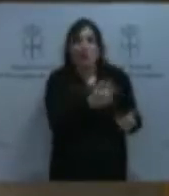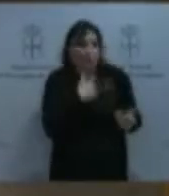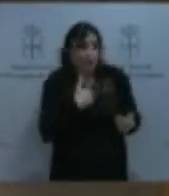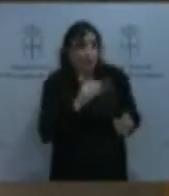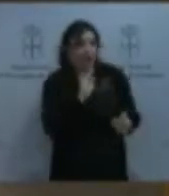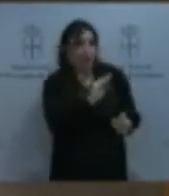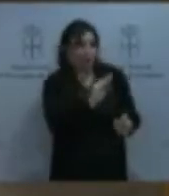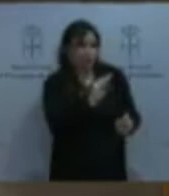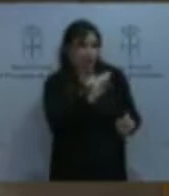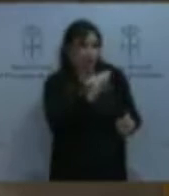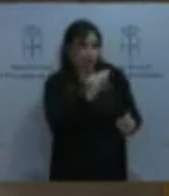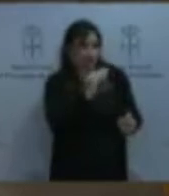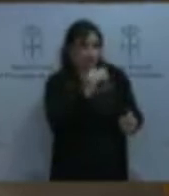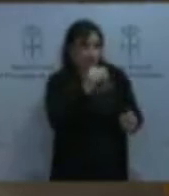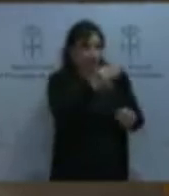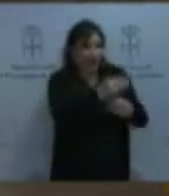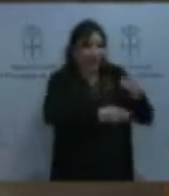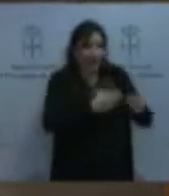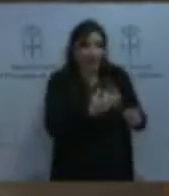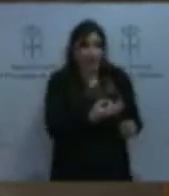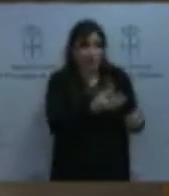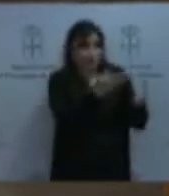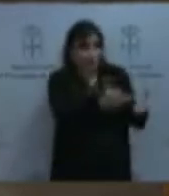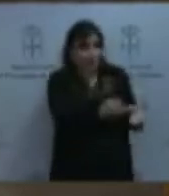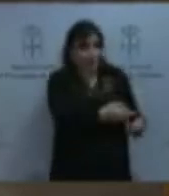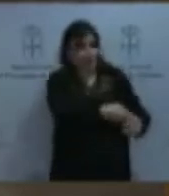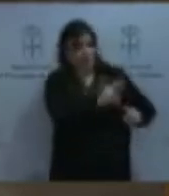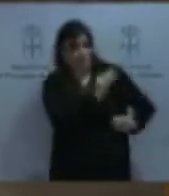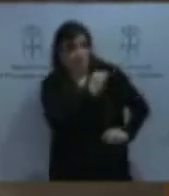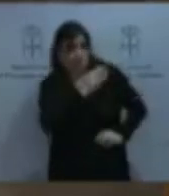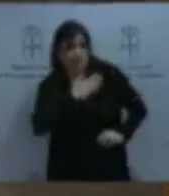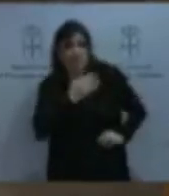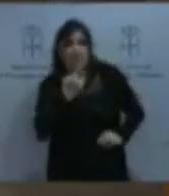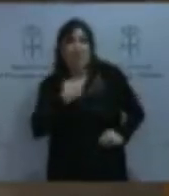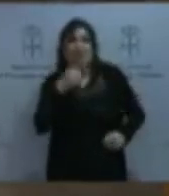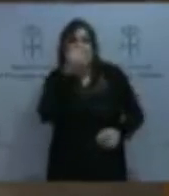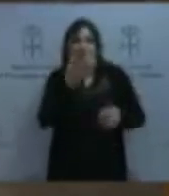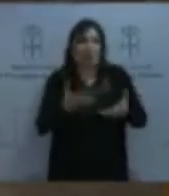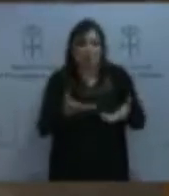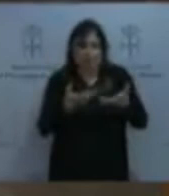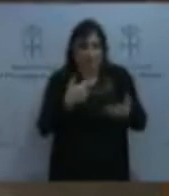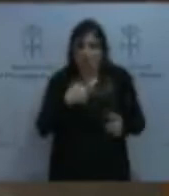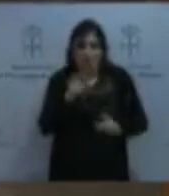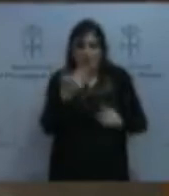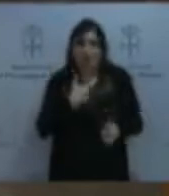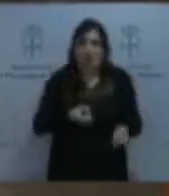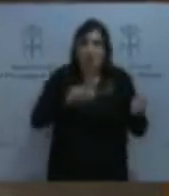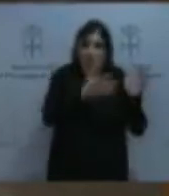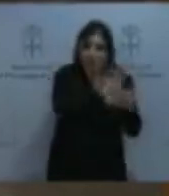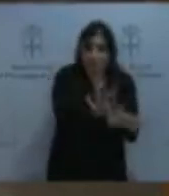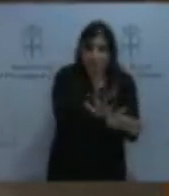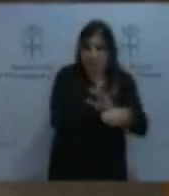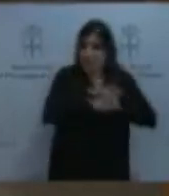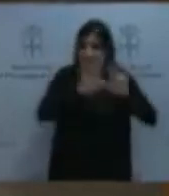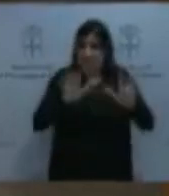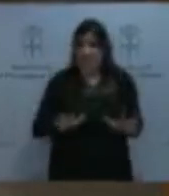que yo creo que se tiene que hacer o por lo menos las cuestiones que me preocupan. Sin duda alguna, hay en el contexto actual